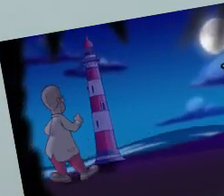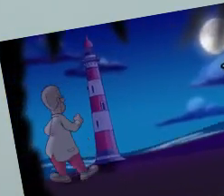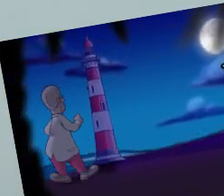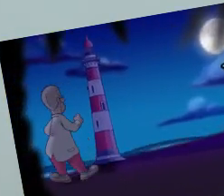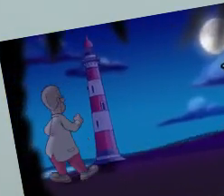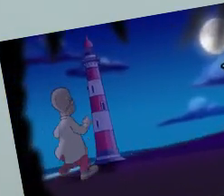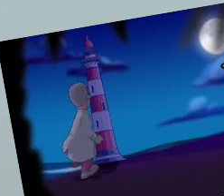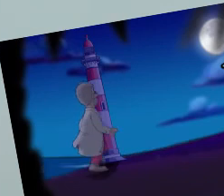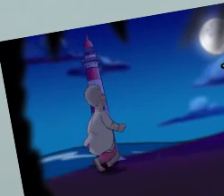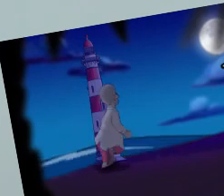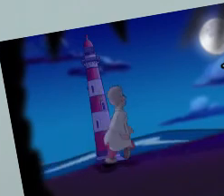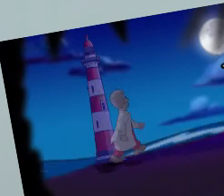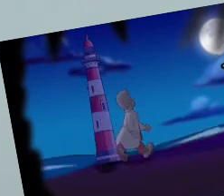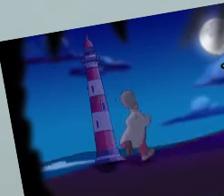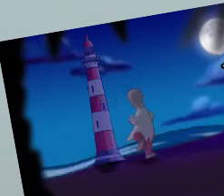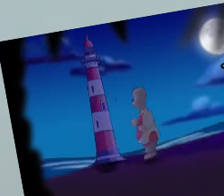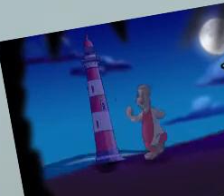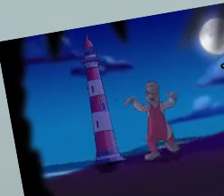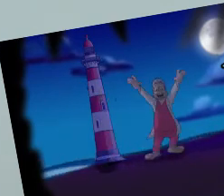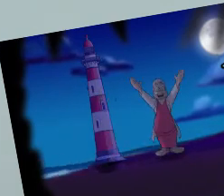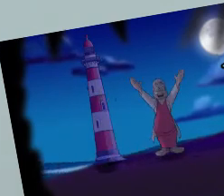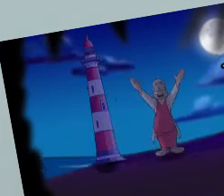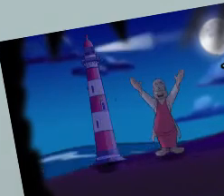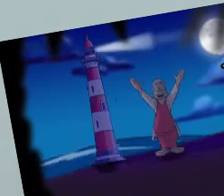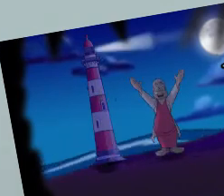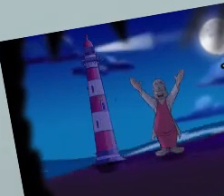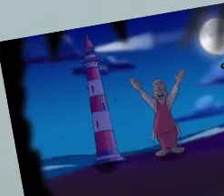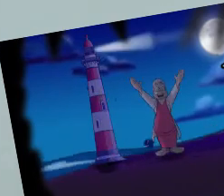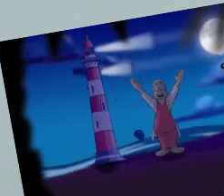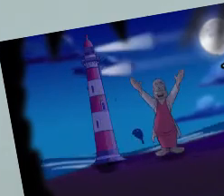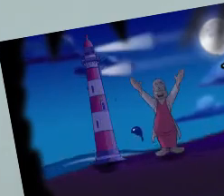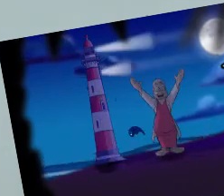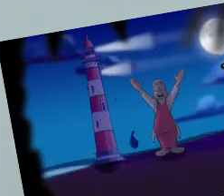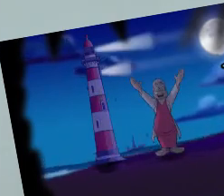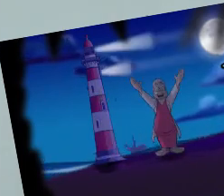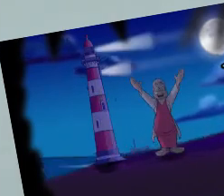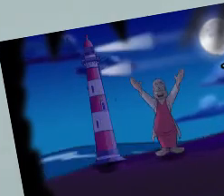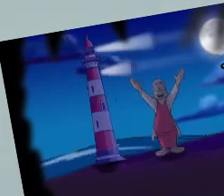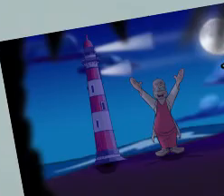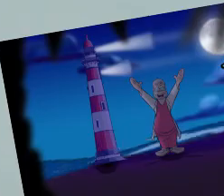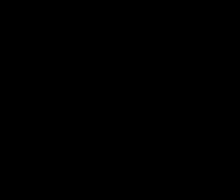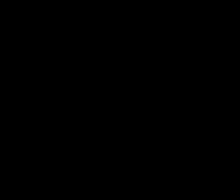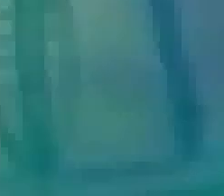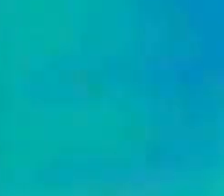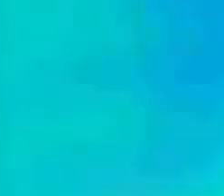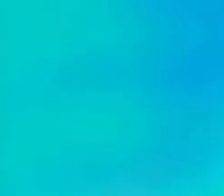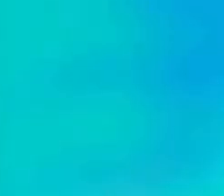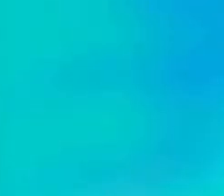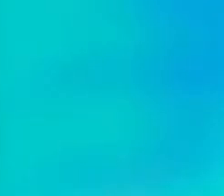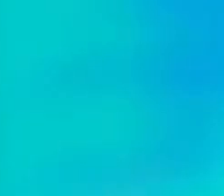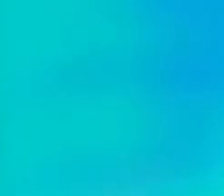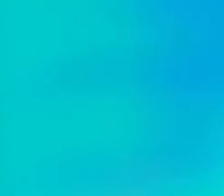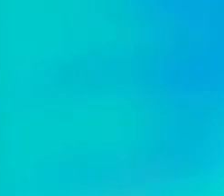Eso va a tardar bastante tiempo. Cuídate vos y cuida a los seres que amás. Te espero la próxima semana. La verdad